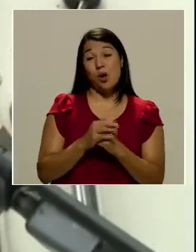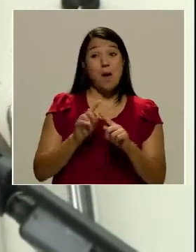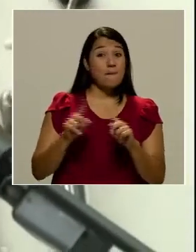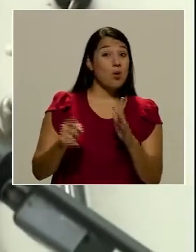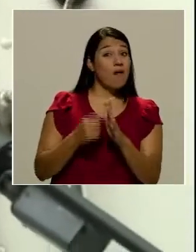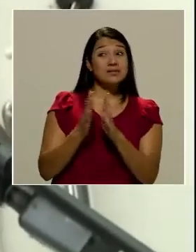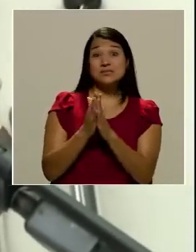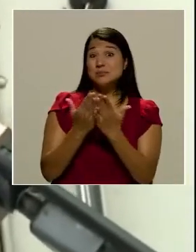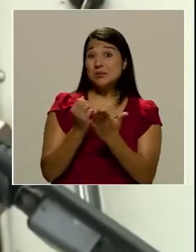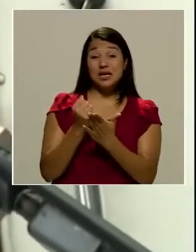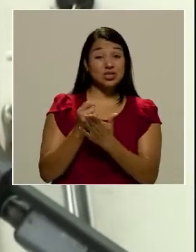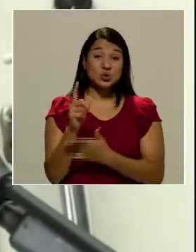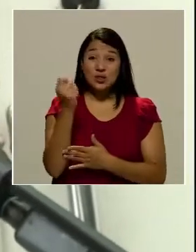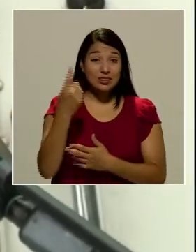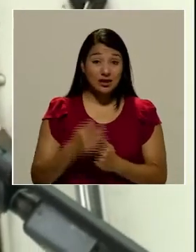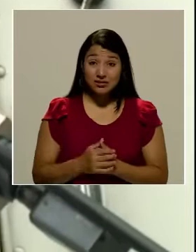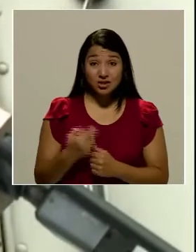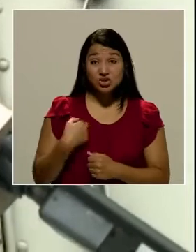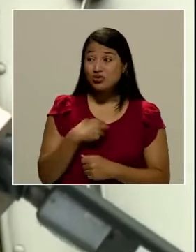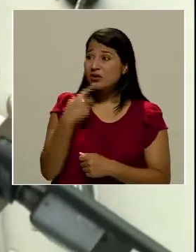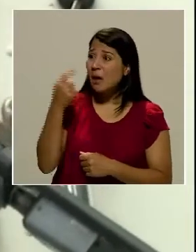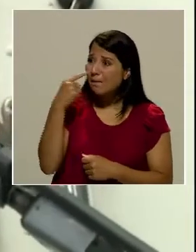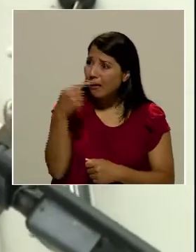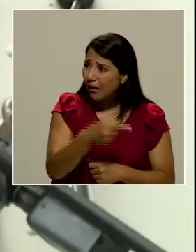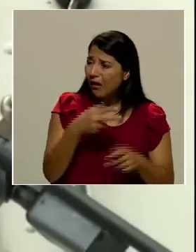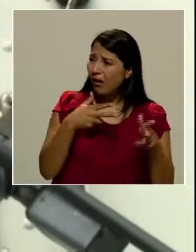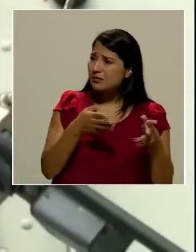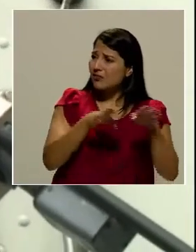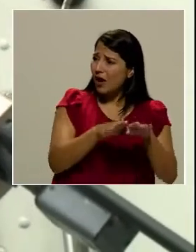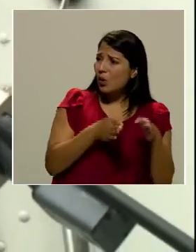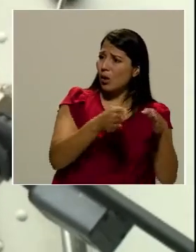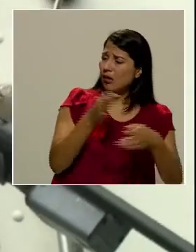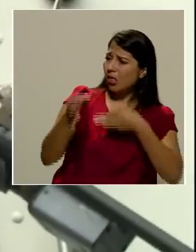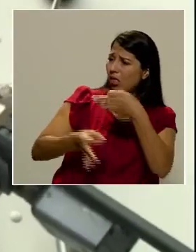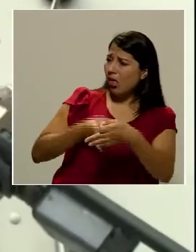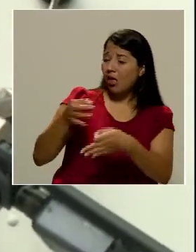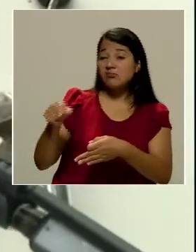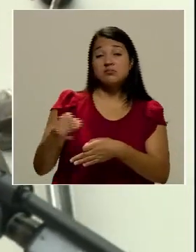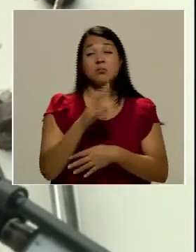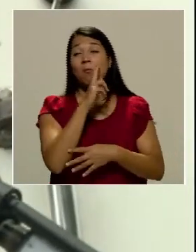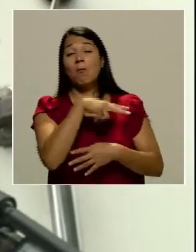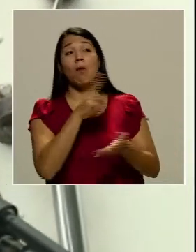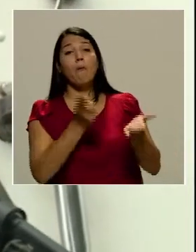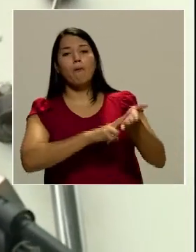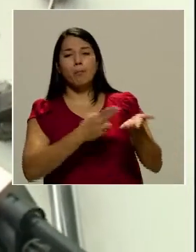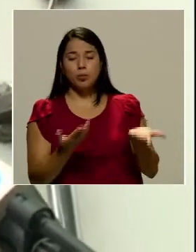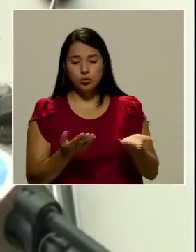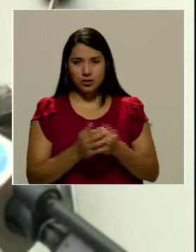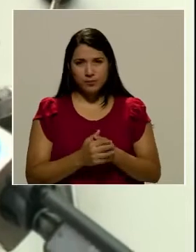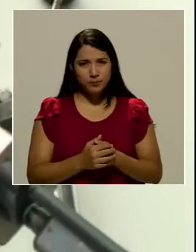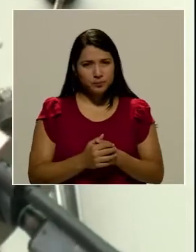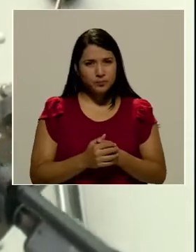razones, le explicamos esto y lo que hacen es siempre multarnos, ver la aflicción que llevamos, ver la preocupación, ¿verdad? Claro, usted hoy está saliendo del país ya